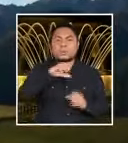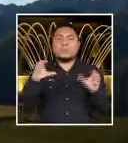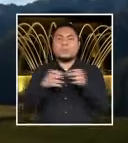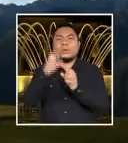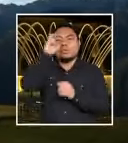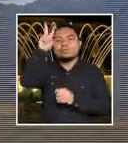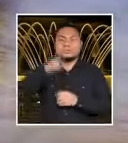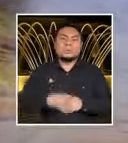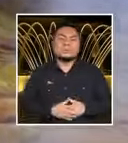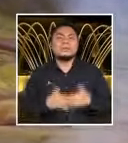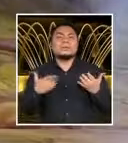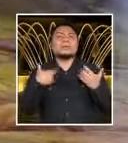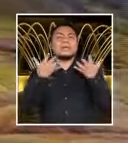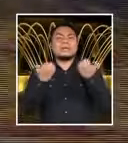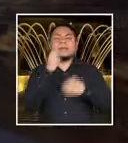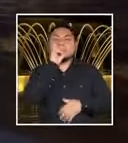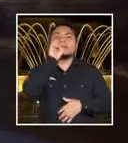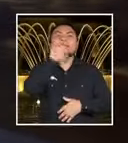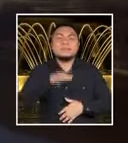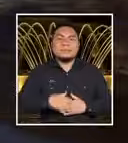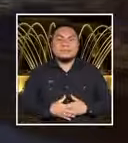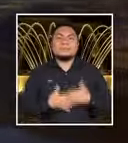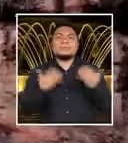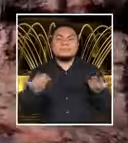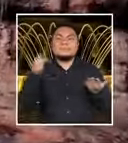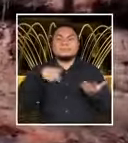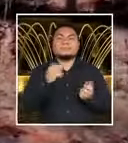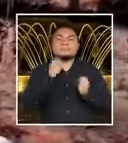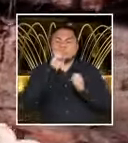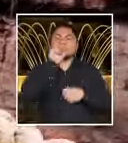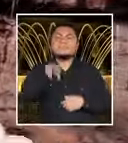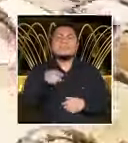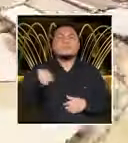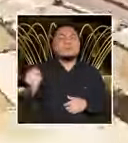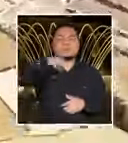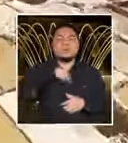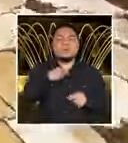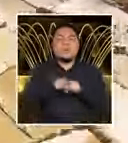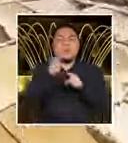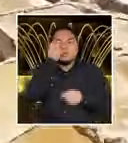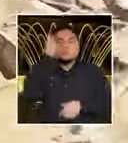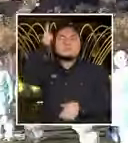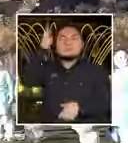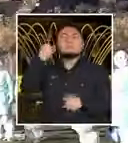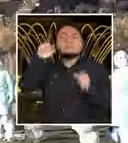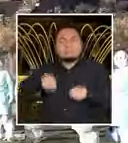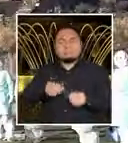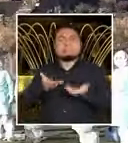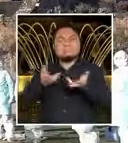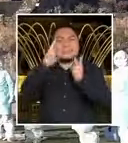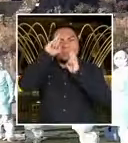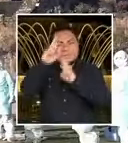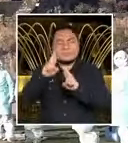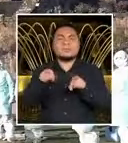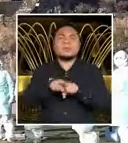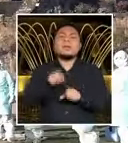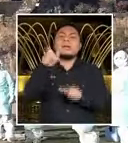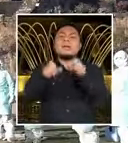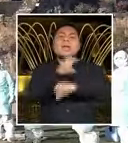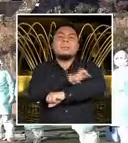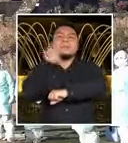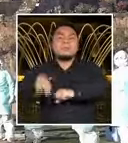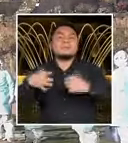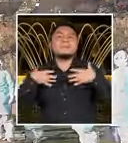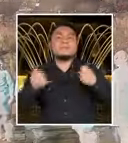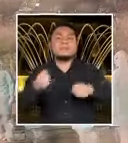Cusco. Queremos decirle, en respeto a nuestro INCA, en respeto a nuestros profesionales